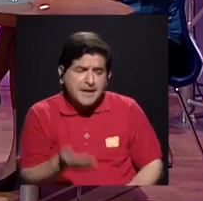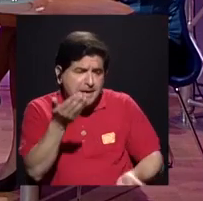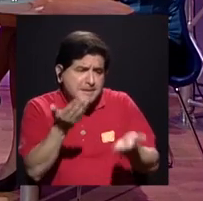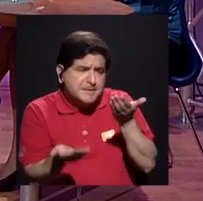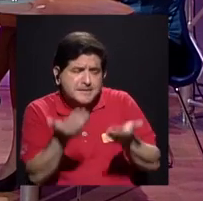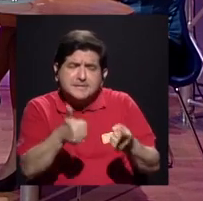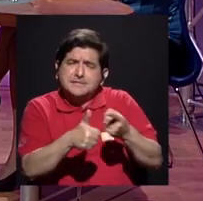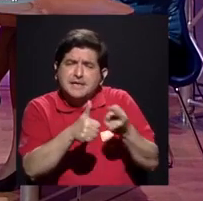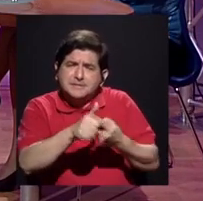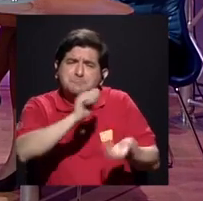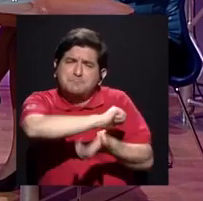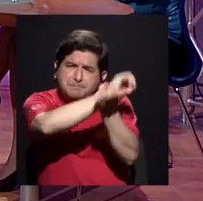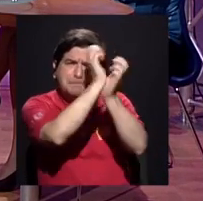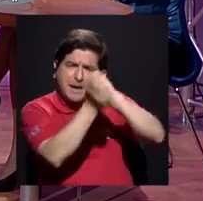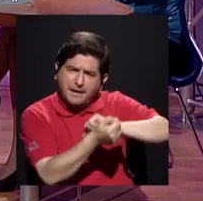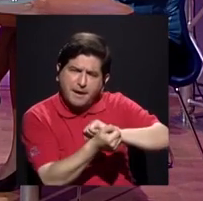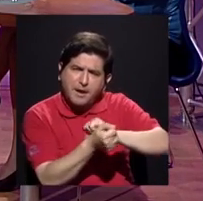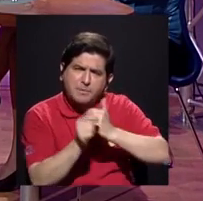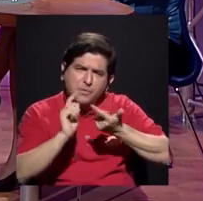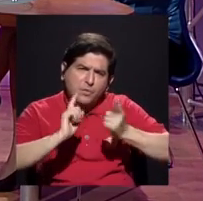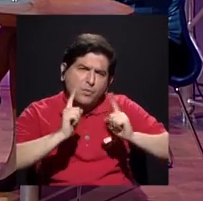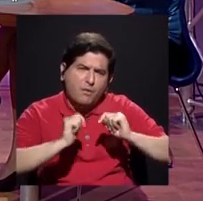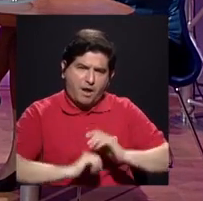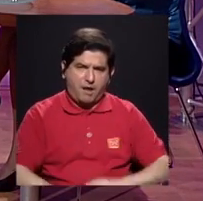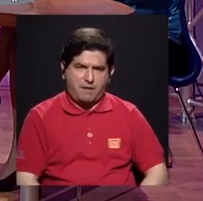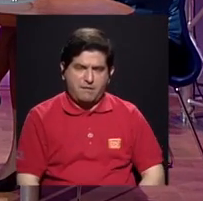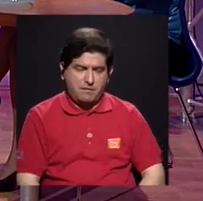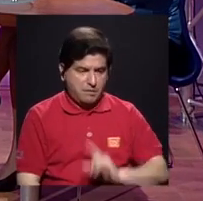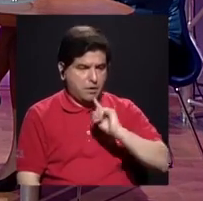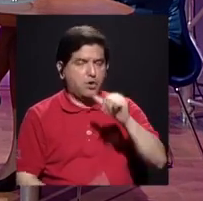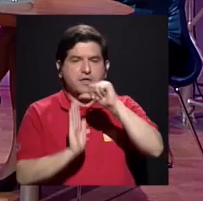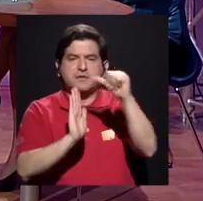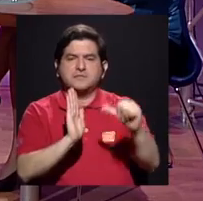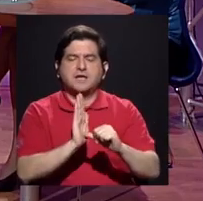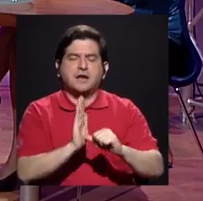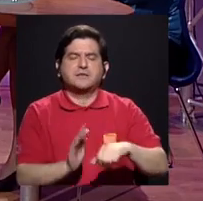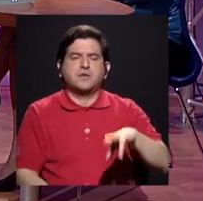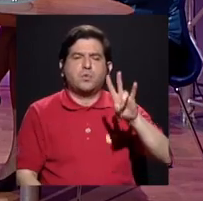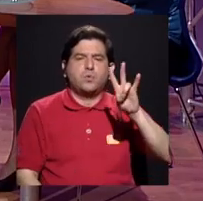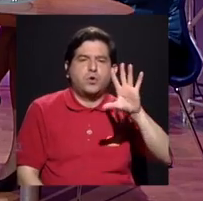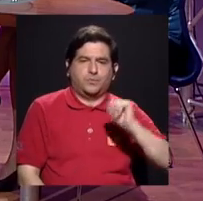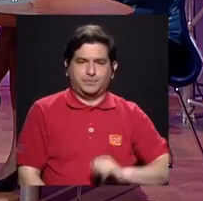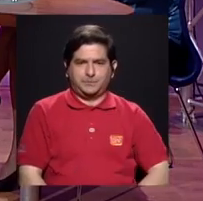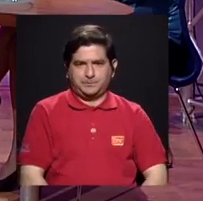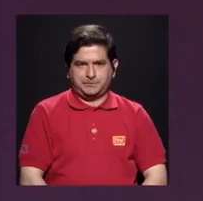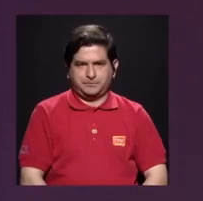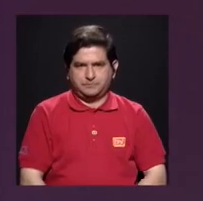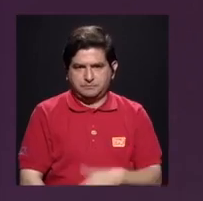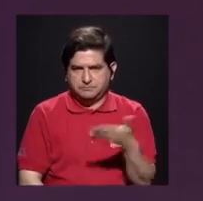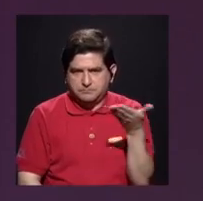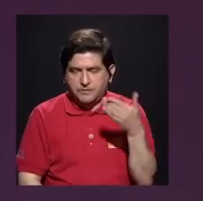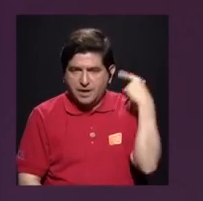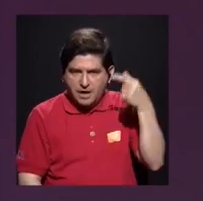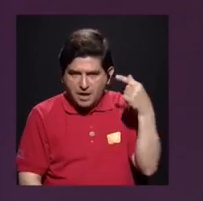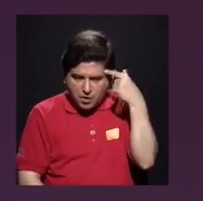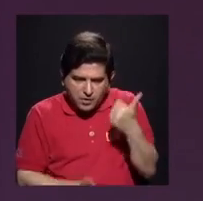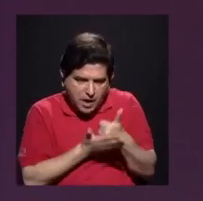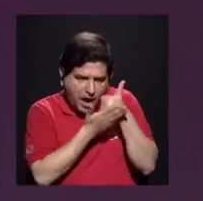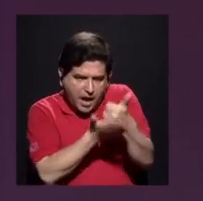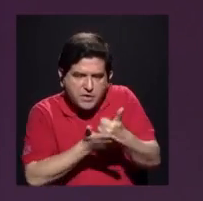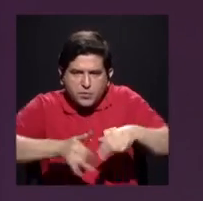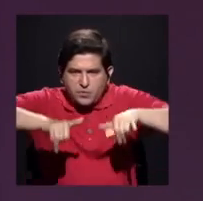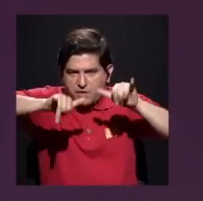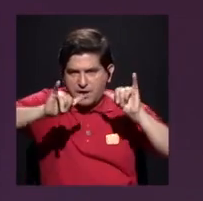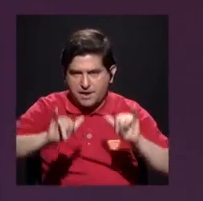de los primeros cambios tendría que ver con lo que afirma el artículo 75 que es que el estado contribuye al